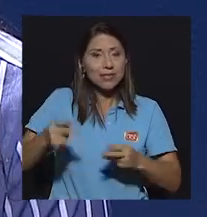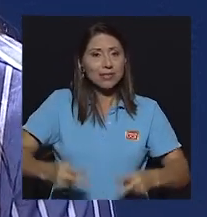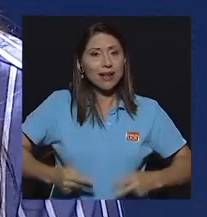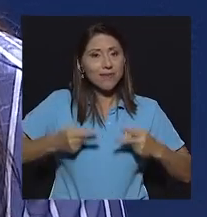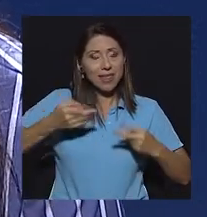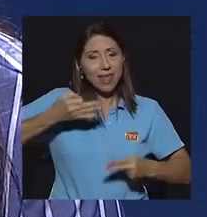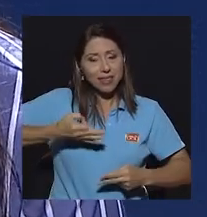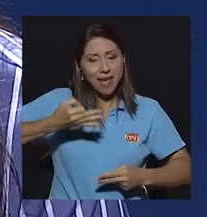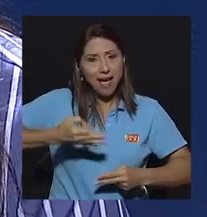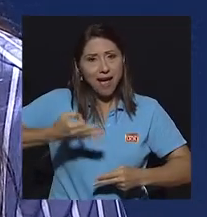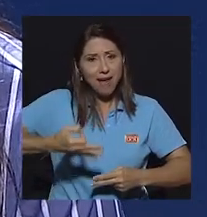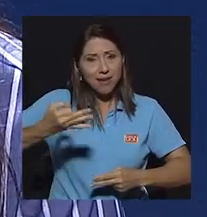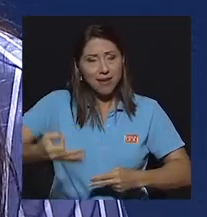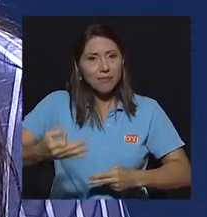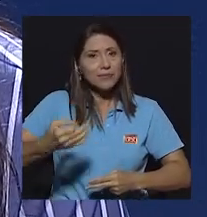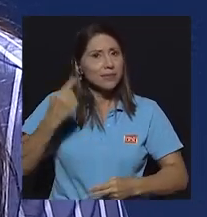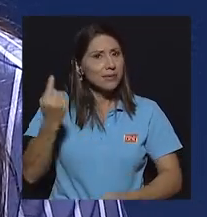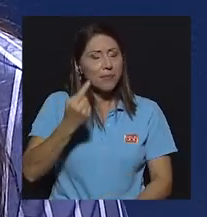tan positiva,